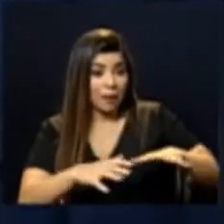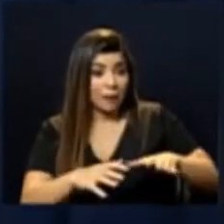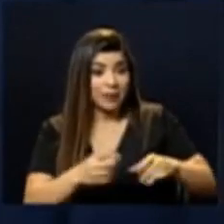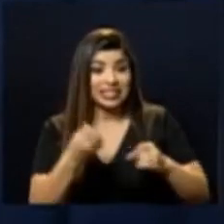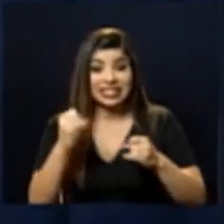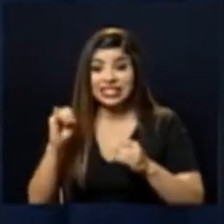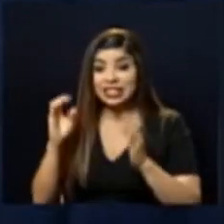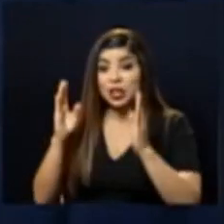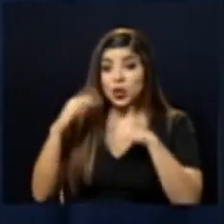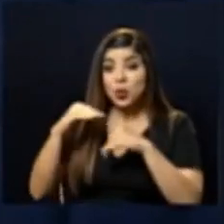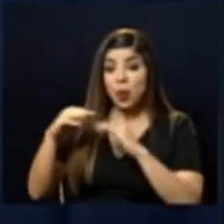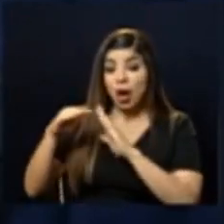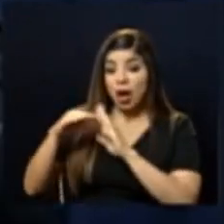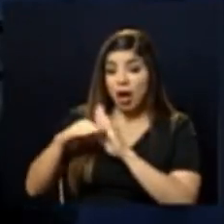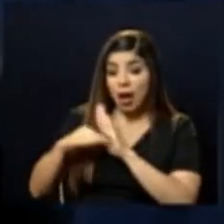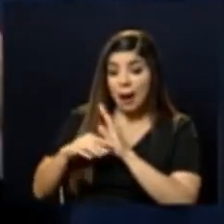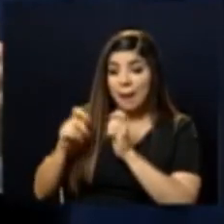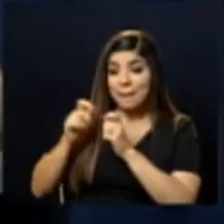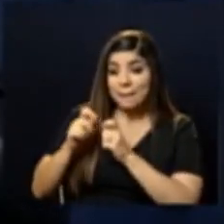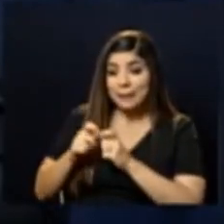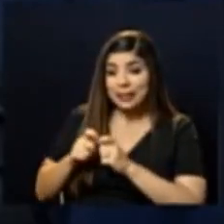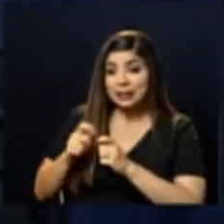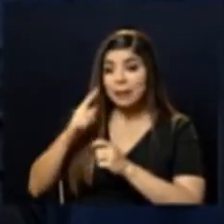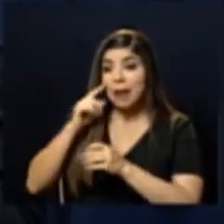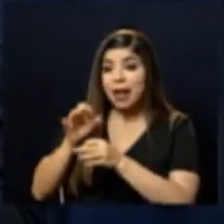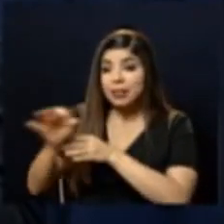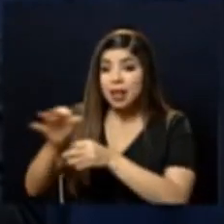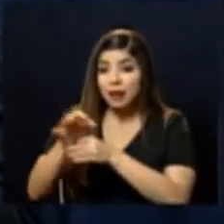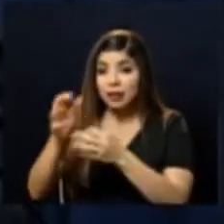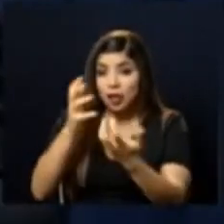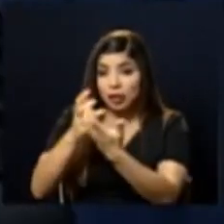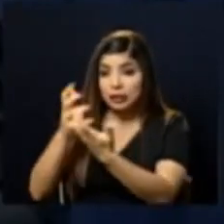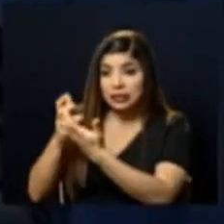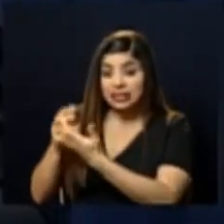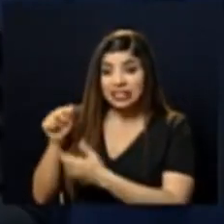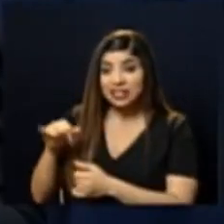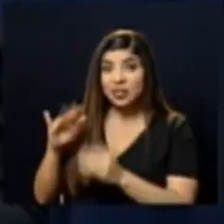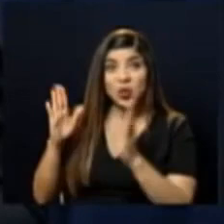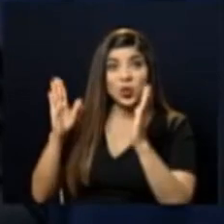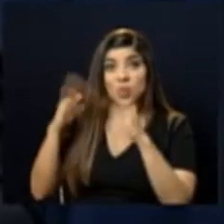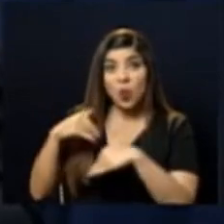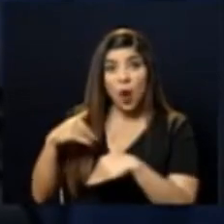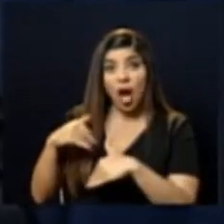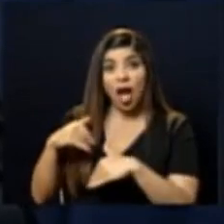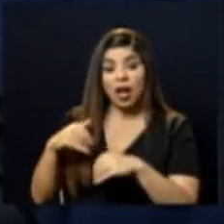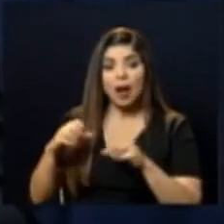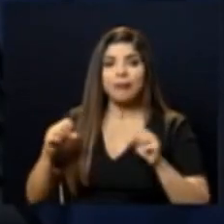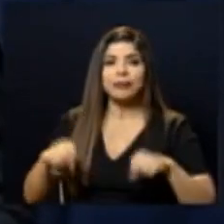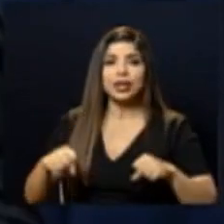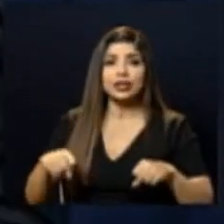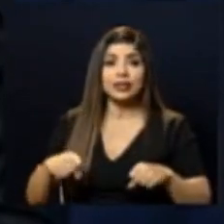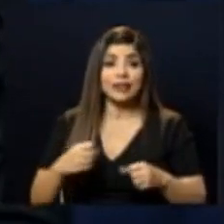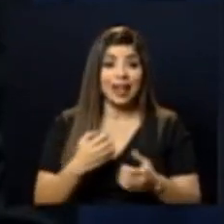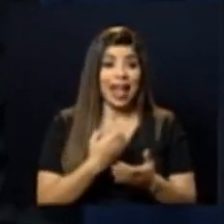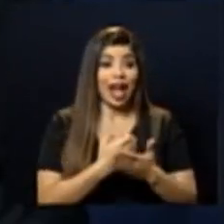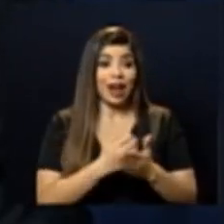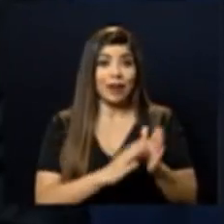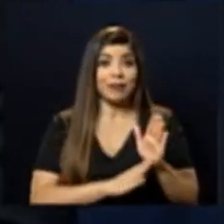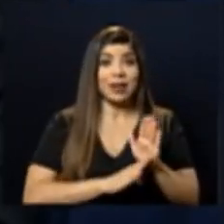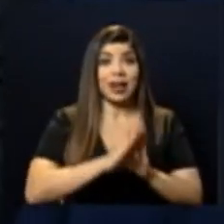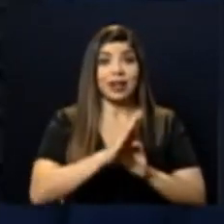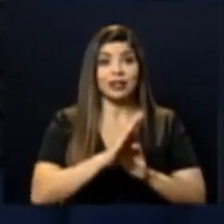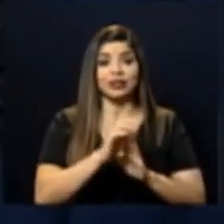medidas específicas sectoriales o territoriales podría derivar en que la economía